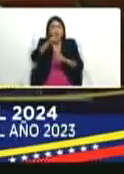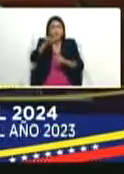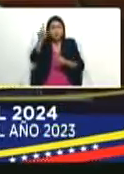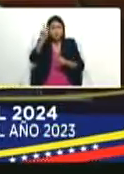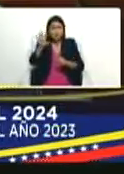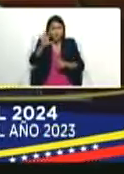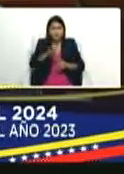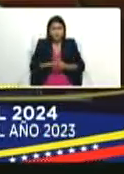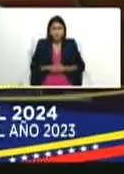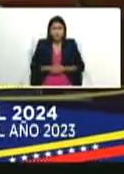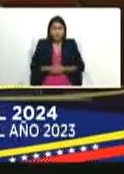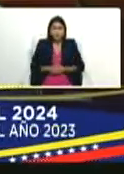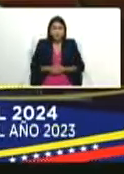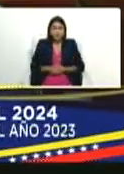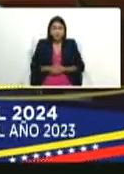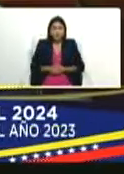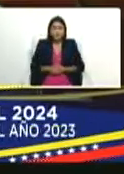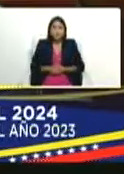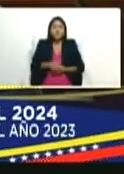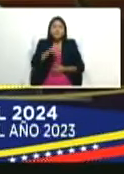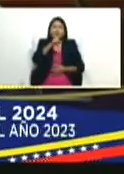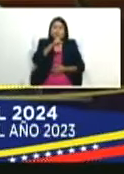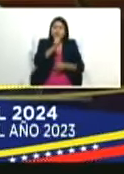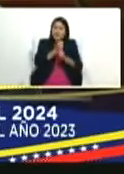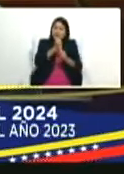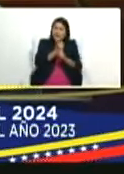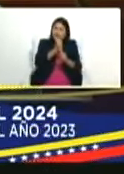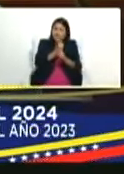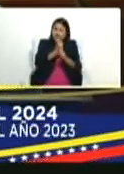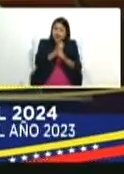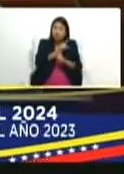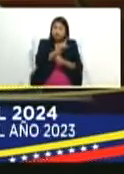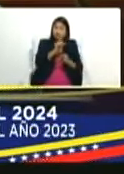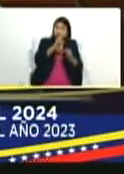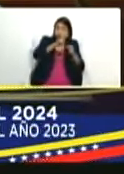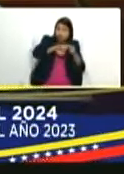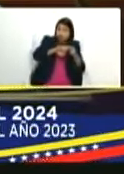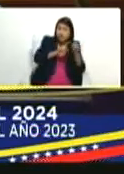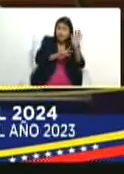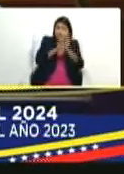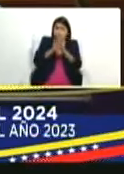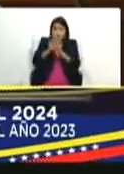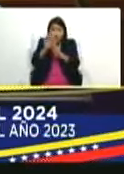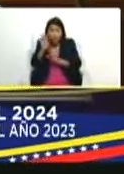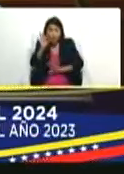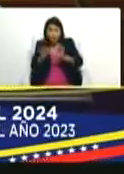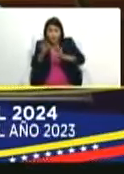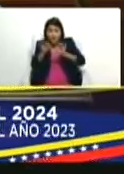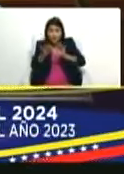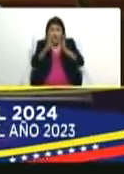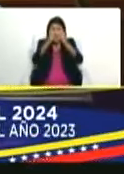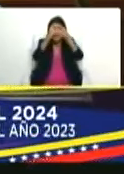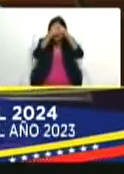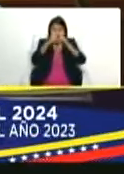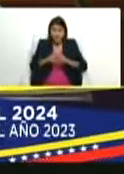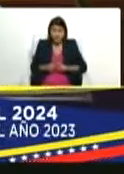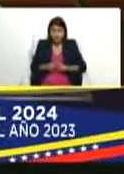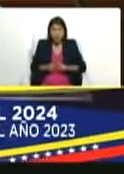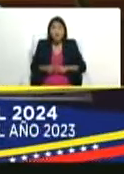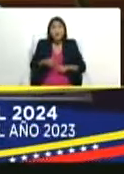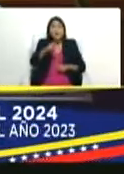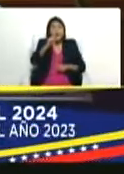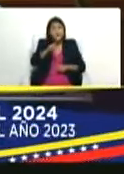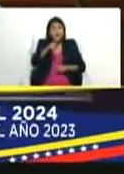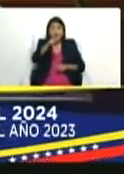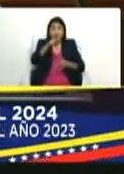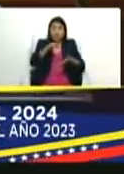todos. Su labor, además de implicar el desarrollo de procesos jurídicos y administrativos, también